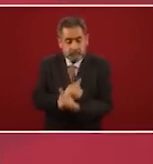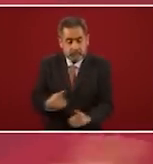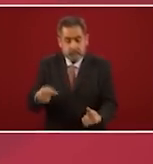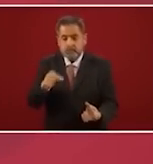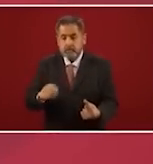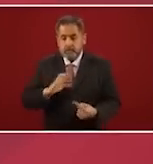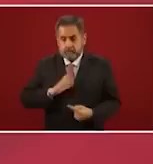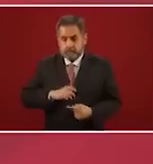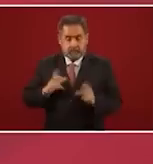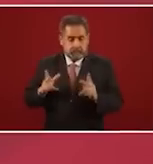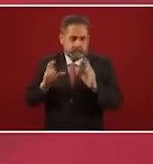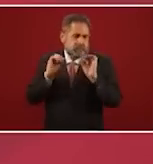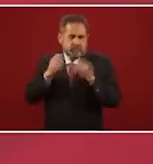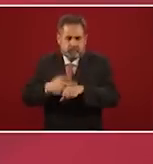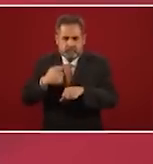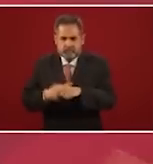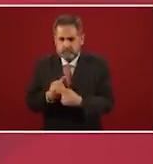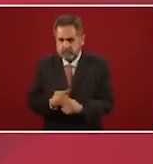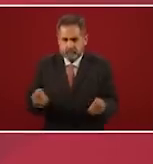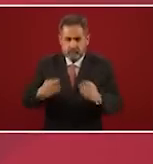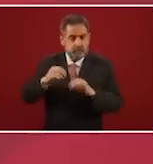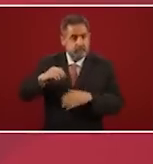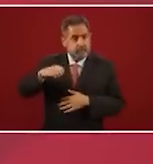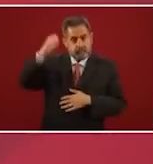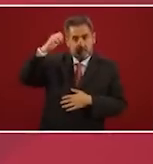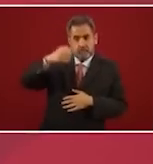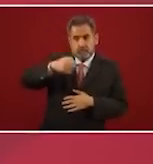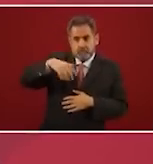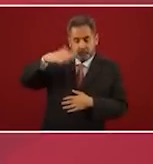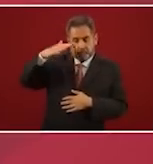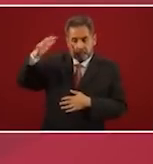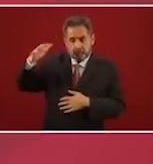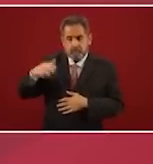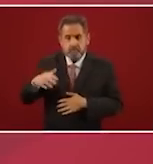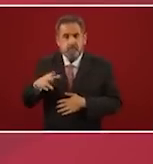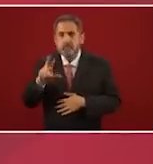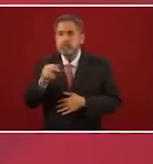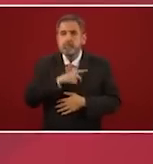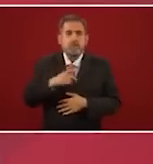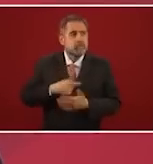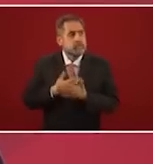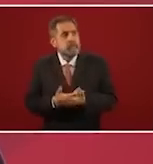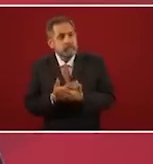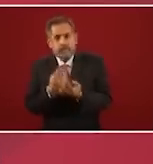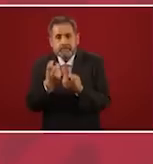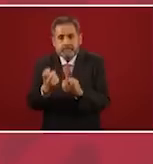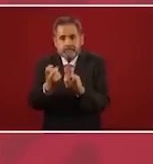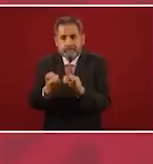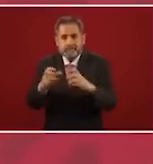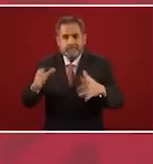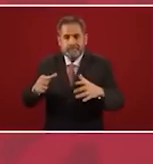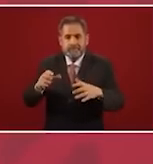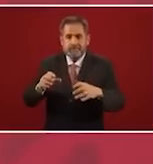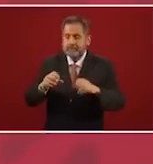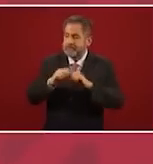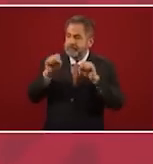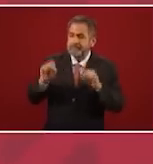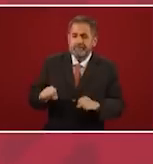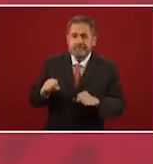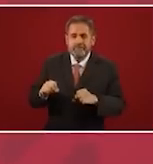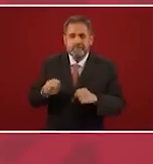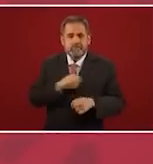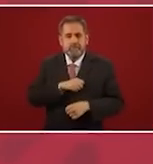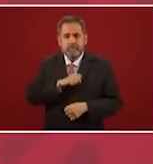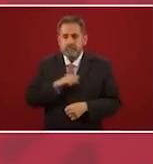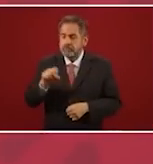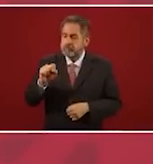cáncer o cualquier otra enfermedad, o los adultos, no tengan el problema de salud. Para eso está el Sistema Nacional de Salud Público y por eso queremos que